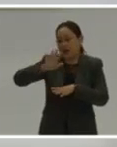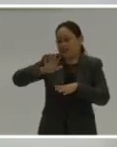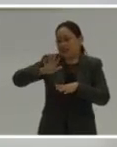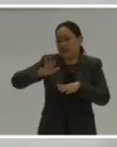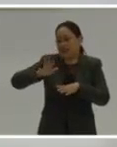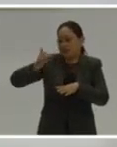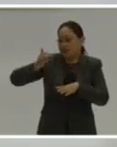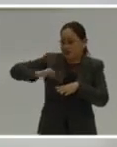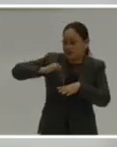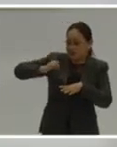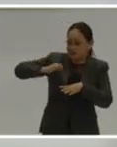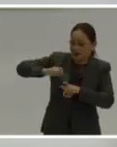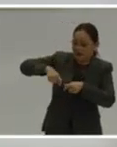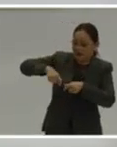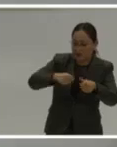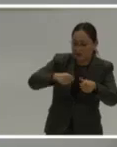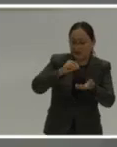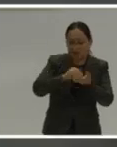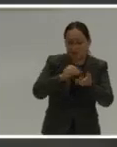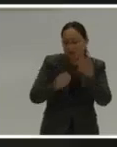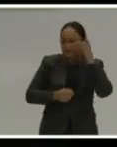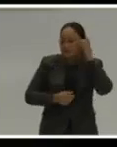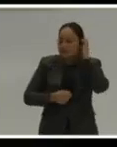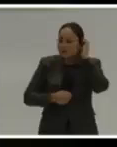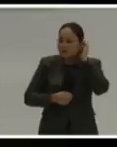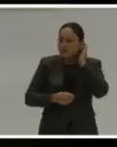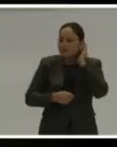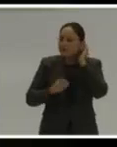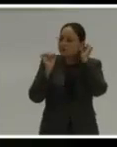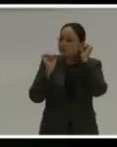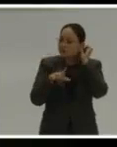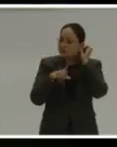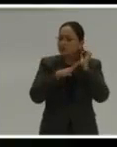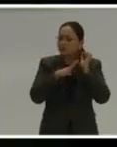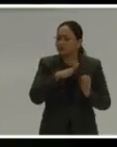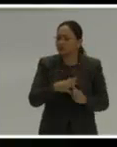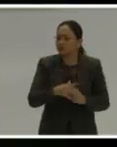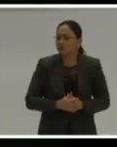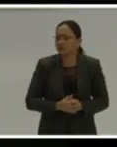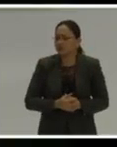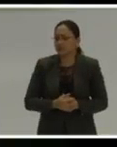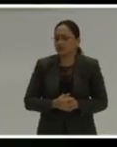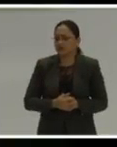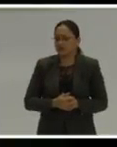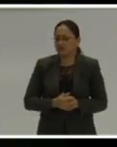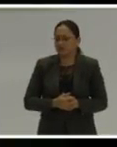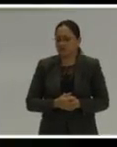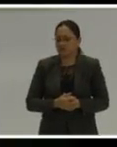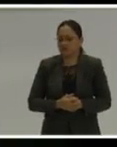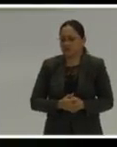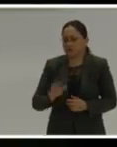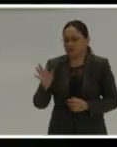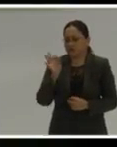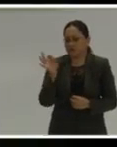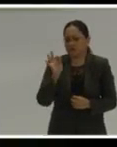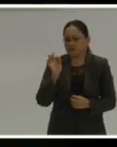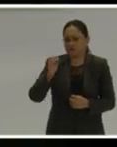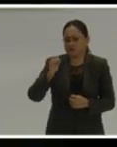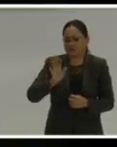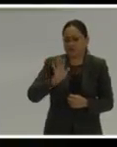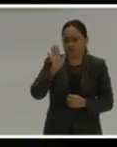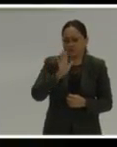territorial, ¿no? Asimismo, porque ¿para qué? Uno cuando los estatutos